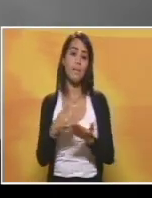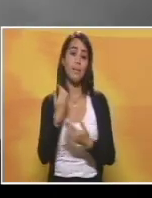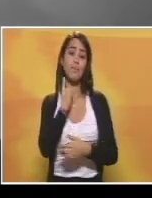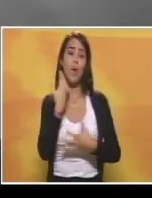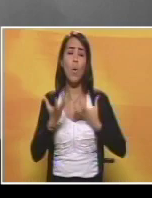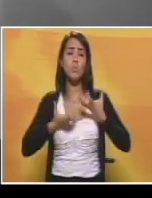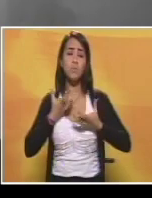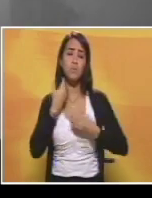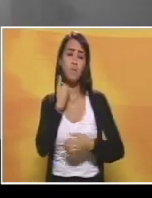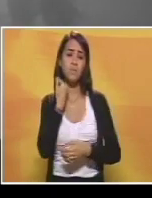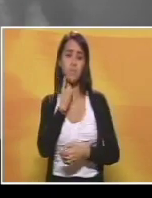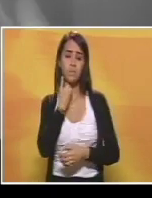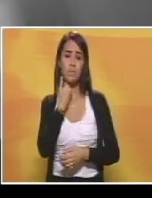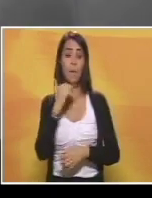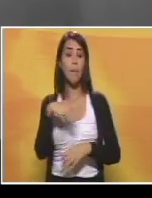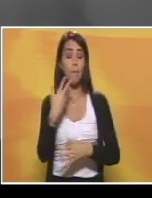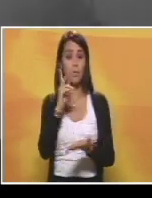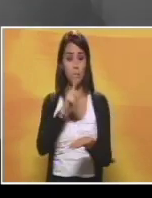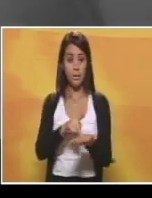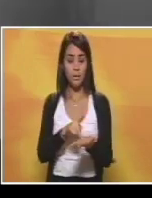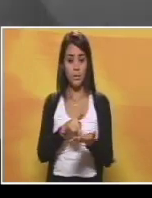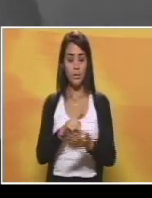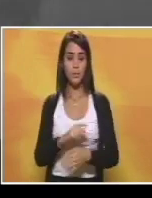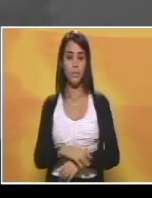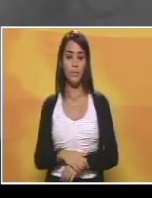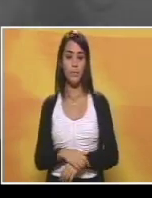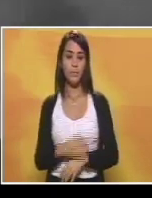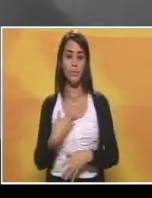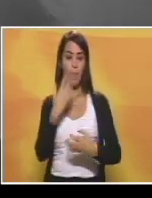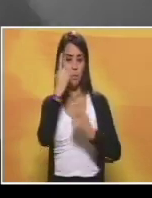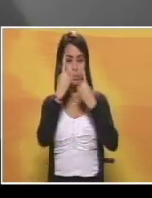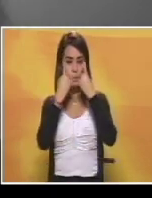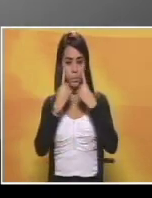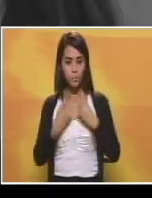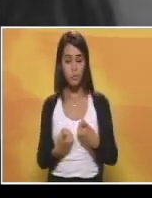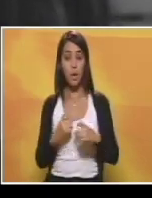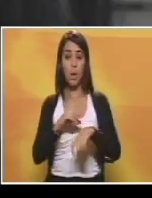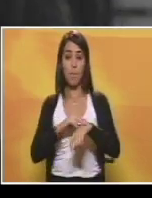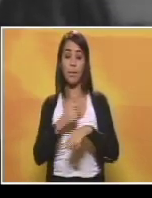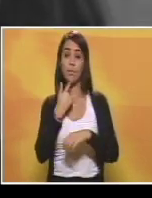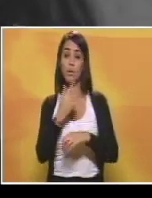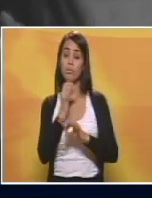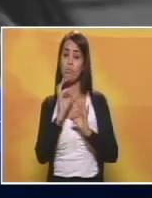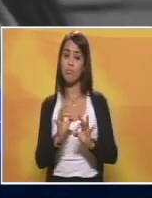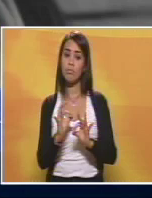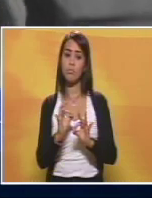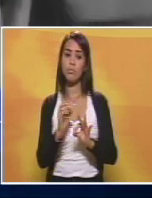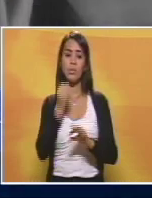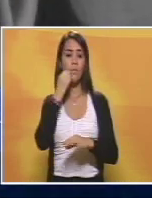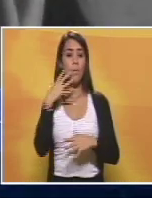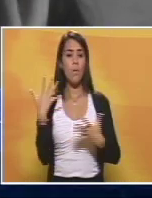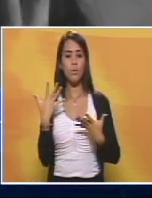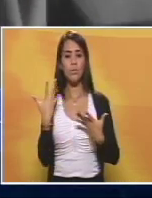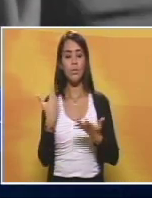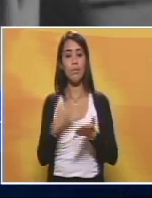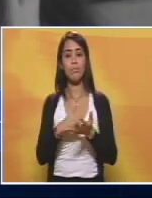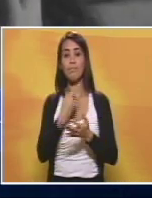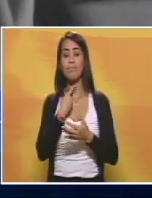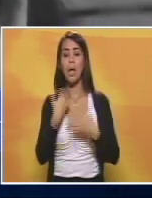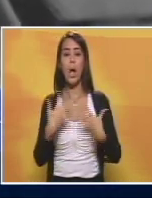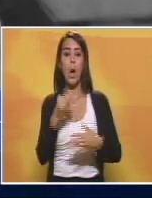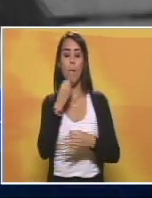fiebre luego de su show en los vivos después de varios exámenes los médicos determinaron que la famosa estaba deshidratada